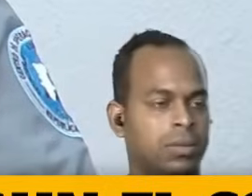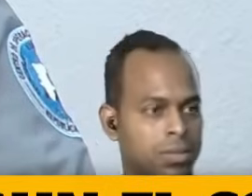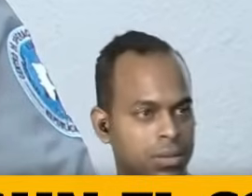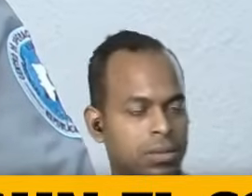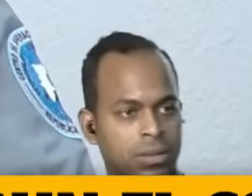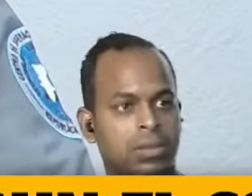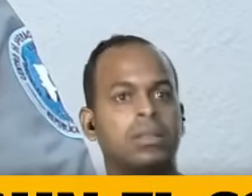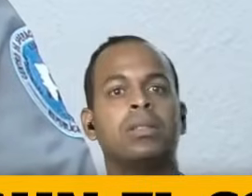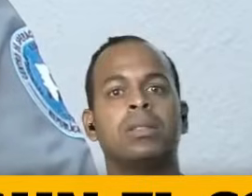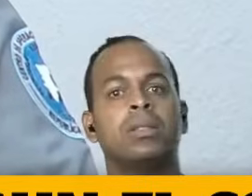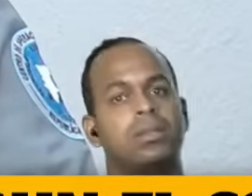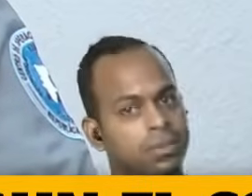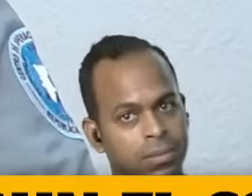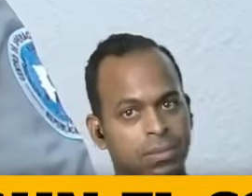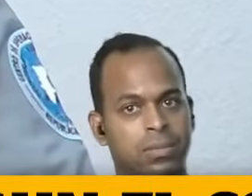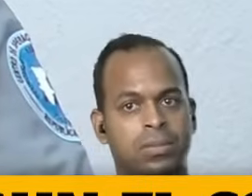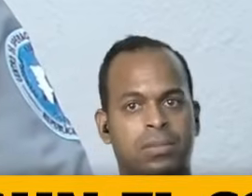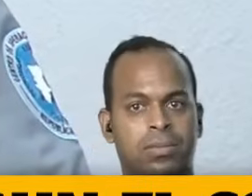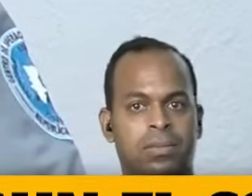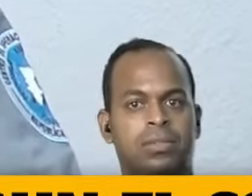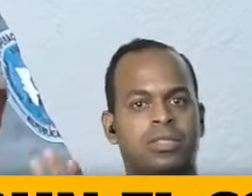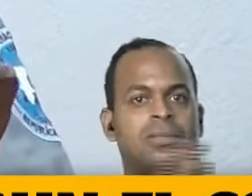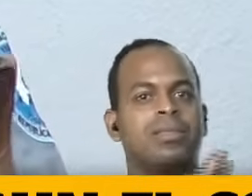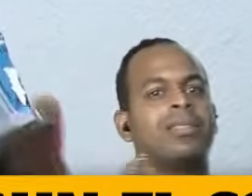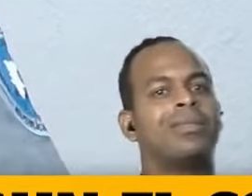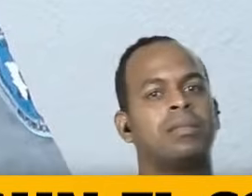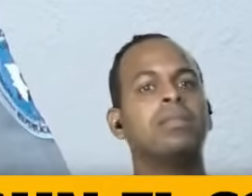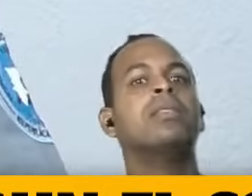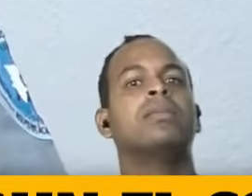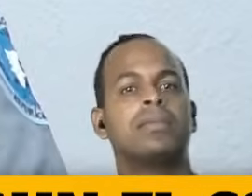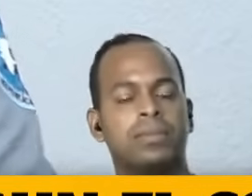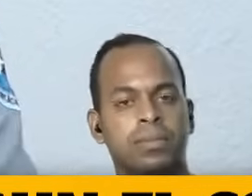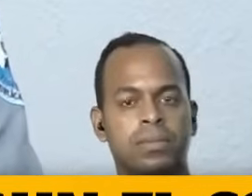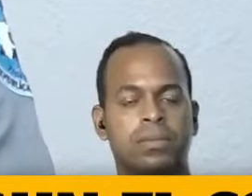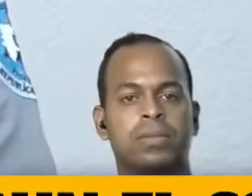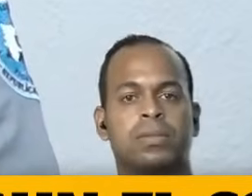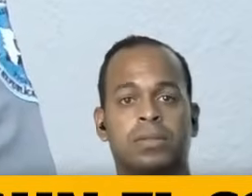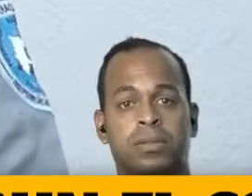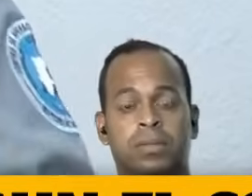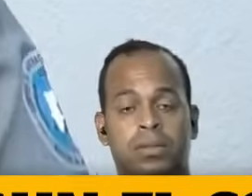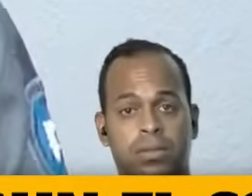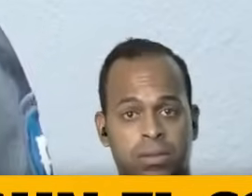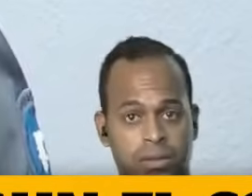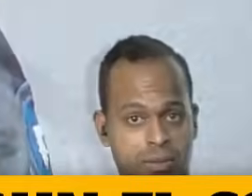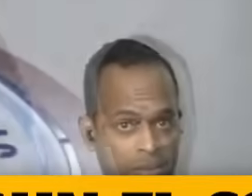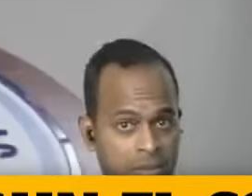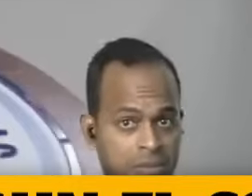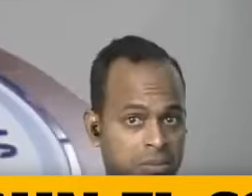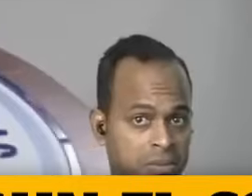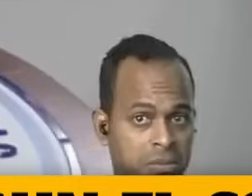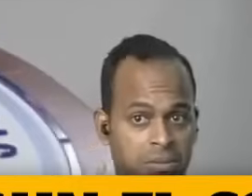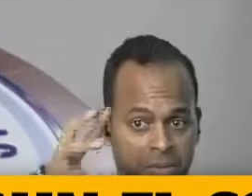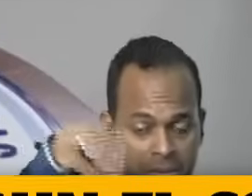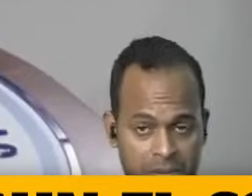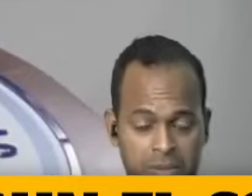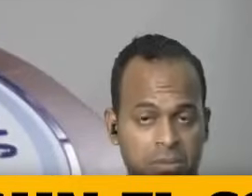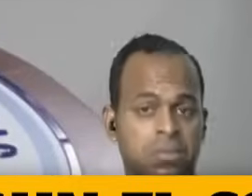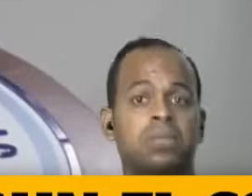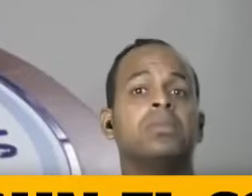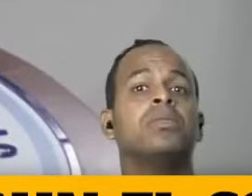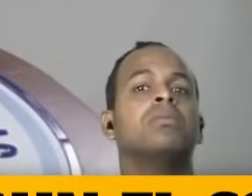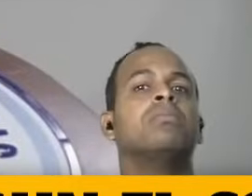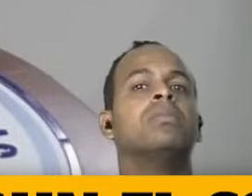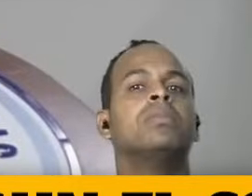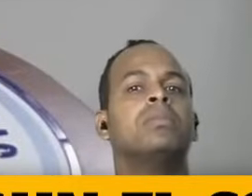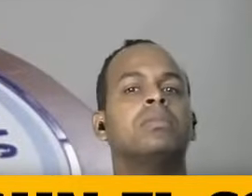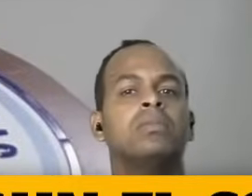allá, cada quien carga con su responsabilidad. La Defensa Civil, si puede decir si en albergue cuántas personas tenemos de los